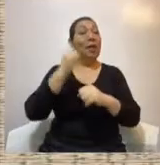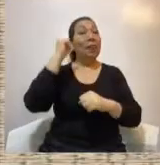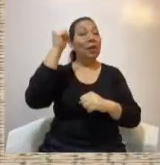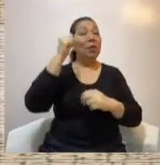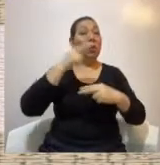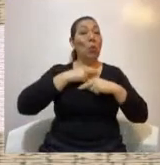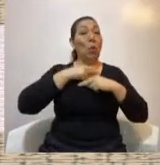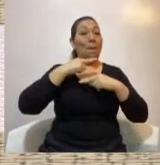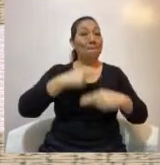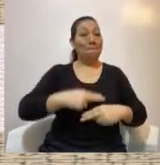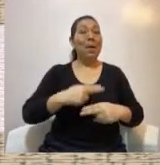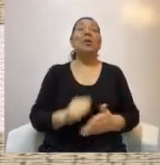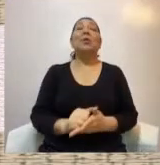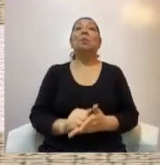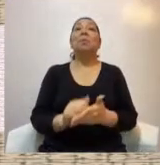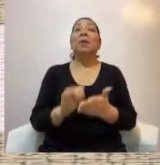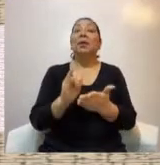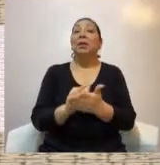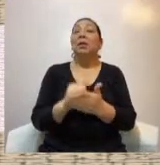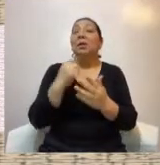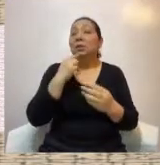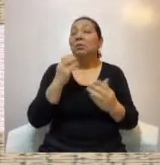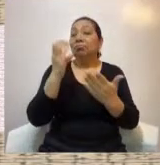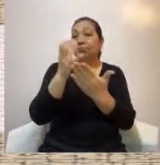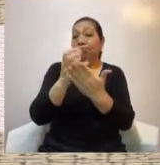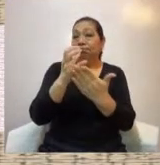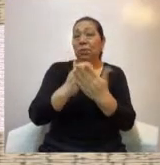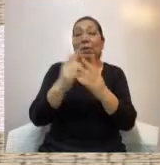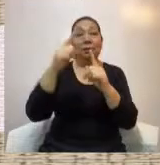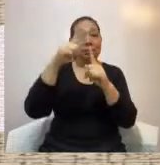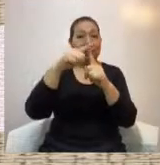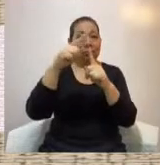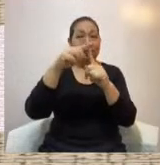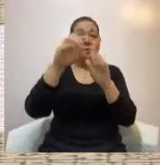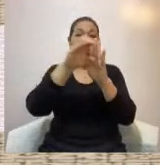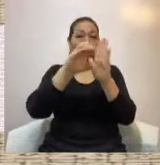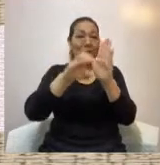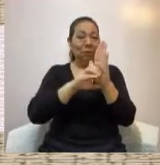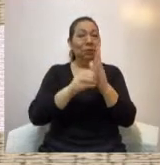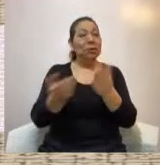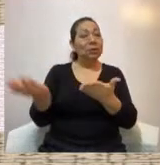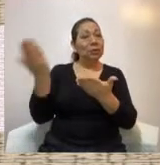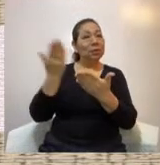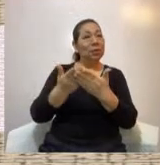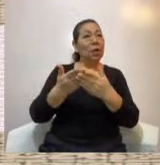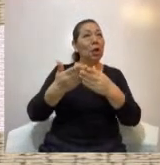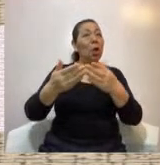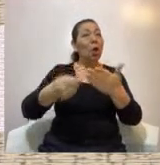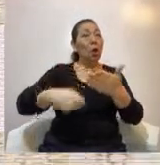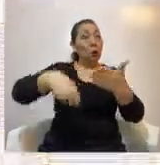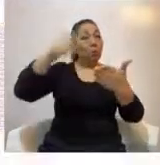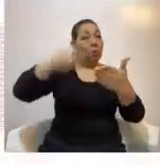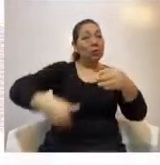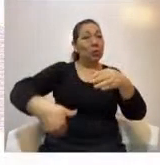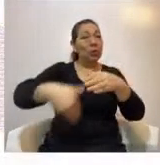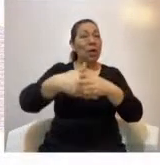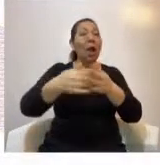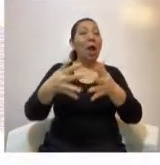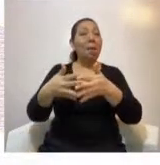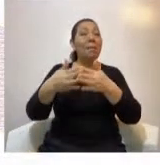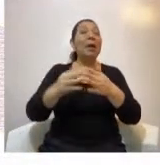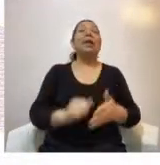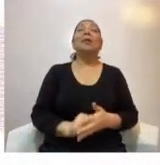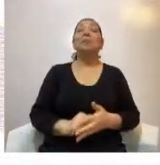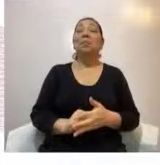internacional de los derechos humanos, ¿no? Específicamente, en el caso concreto, el tribunal trae a colación la Convención Americana sobre